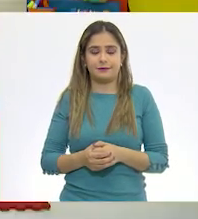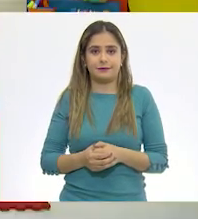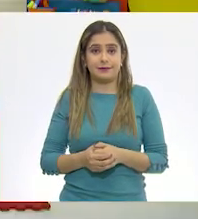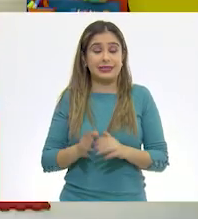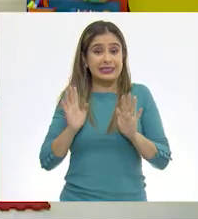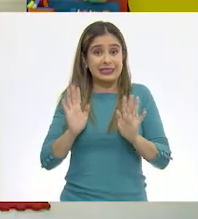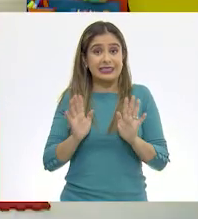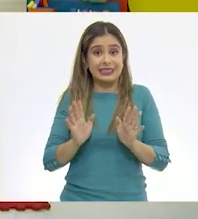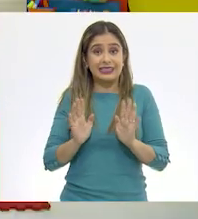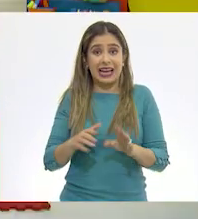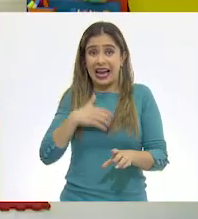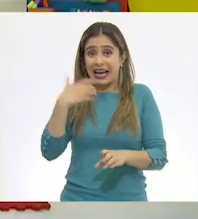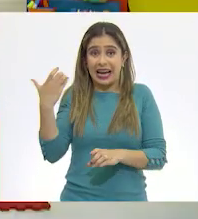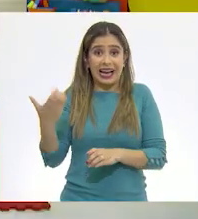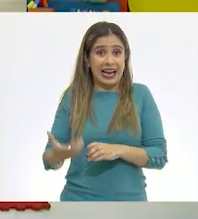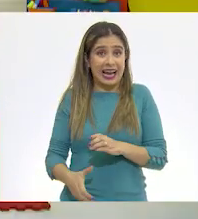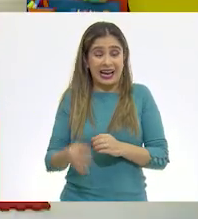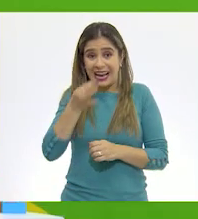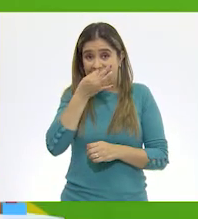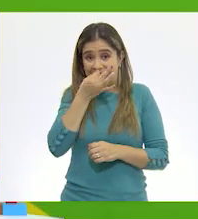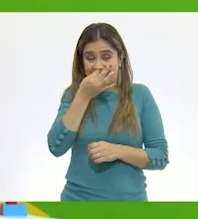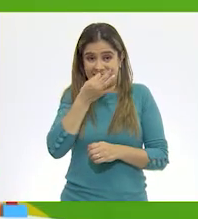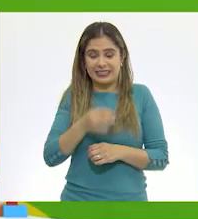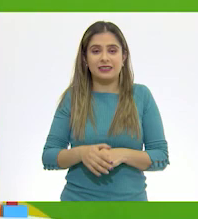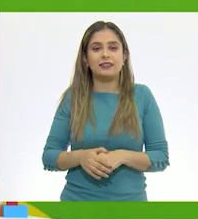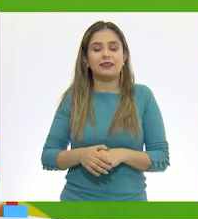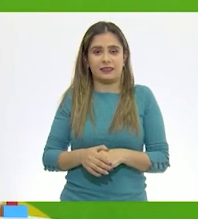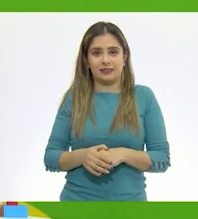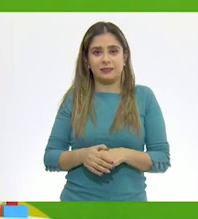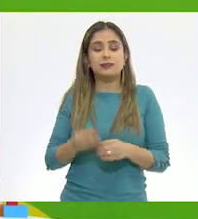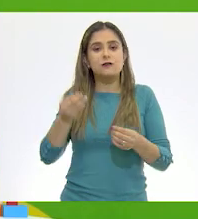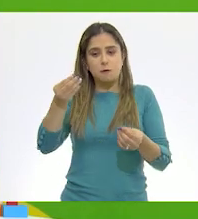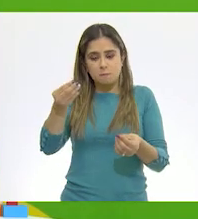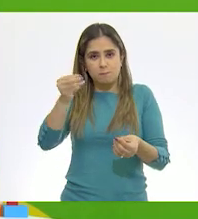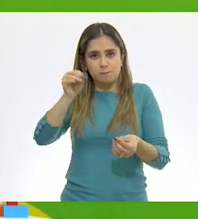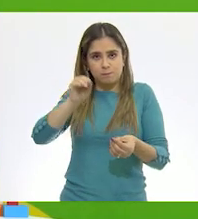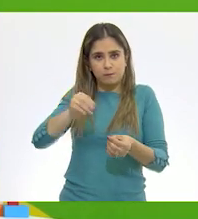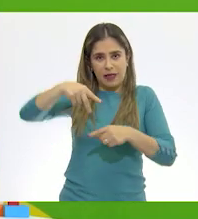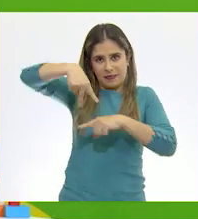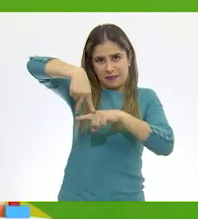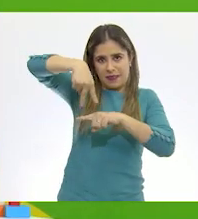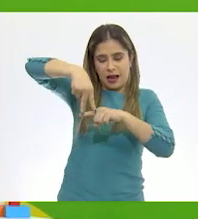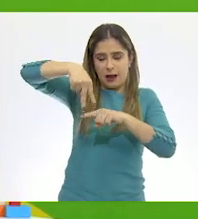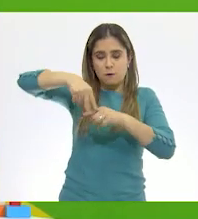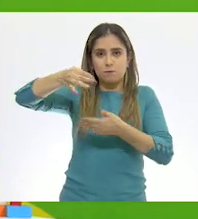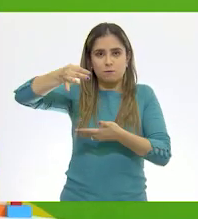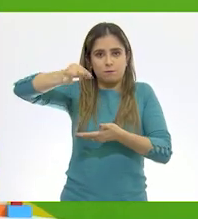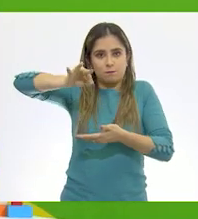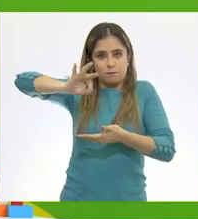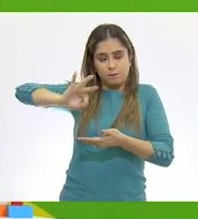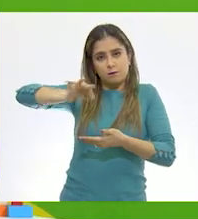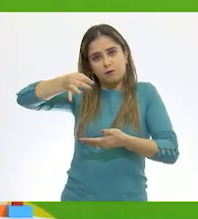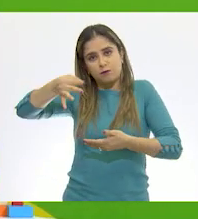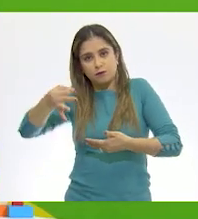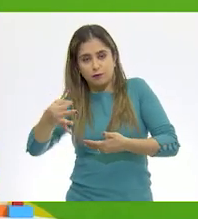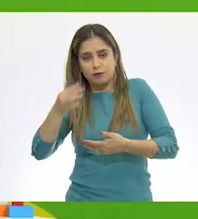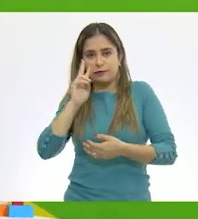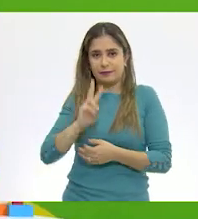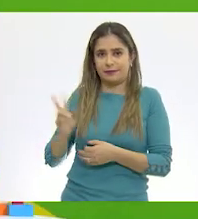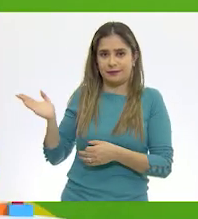Ya casi terminamos. Vamos a doblar la punta del triángulo hacia el otro extremo.